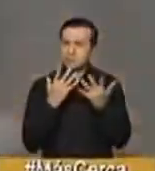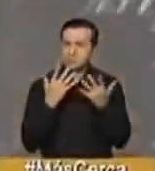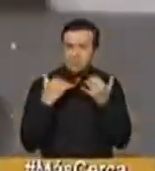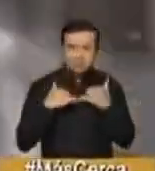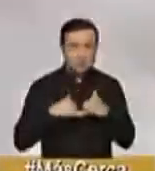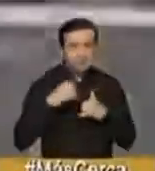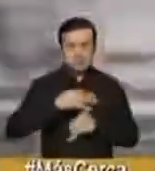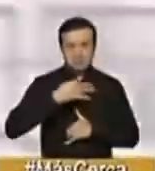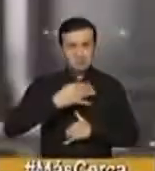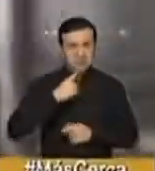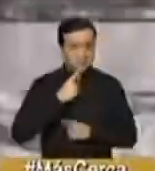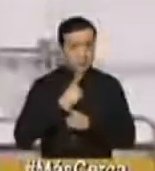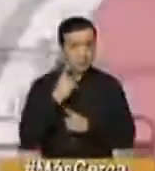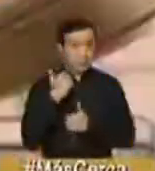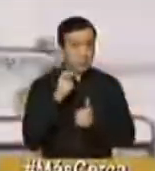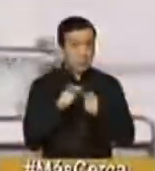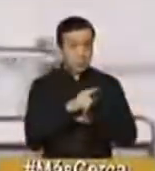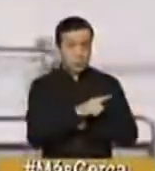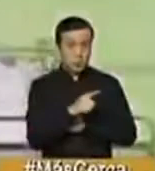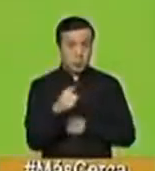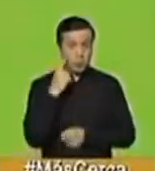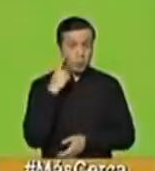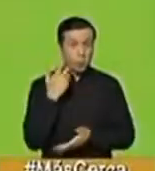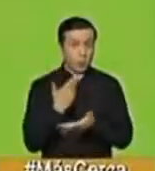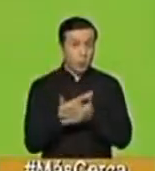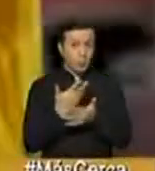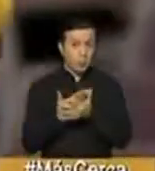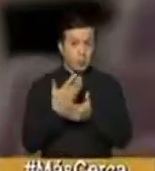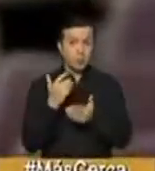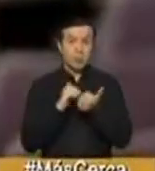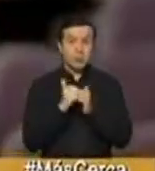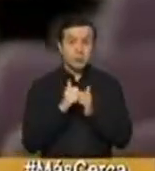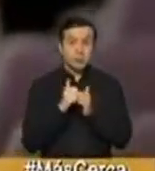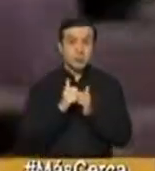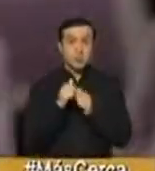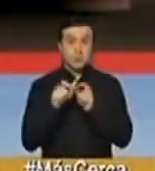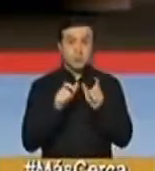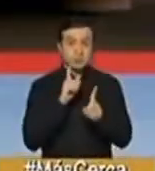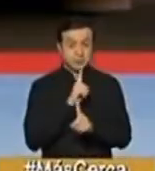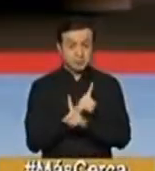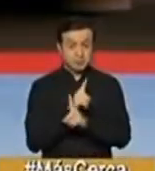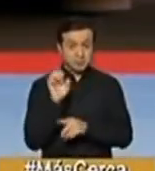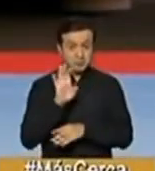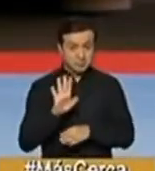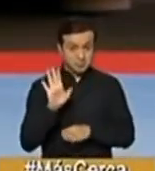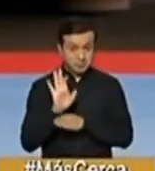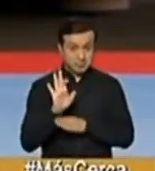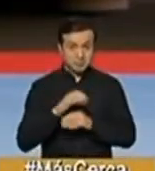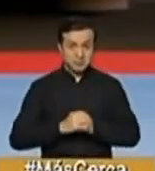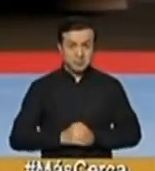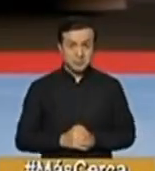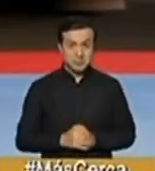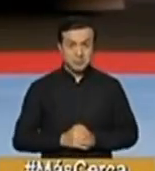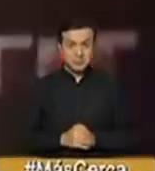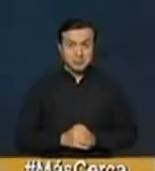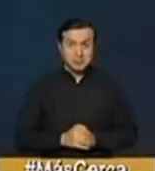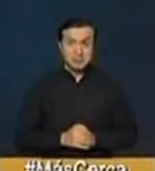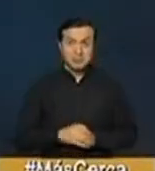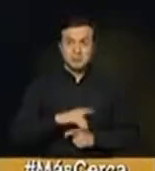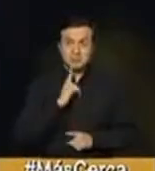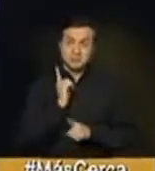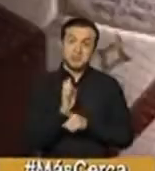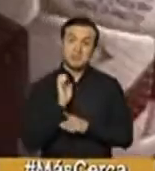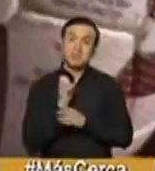Constancia y disciplina son las cualidades que demostraron en escena los deportistas paralímpicos del Ecuador. Por ello, el